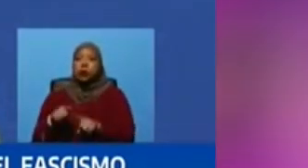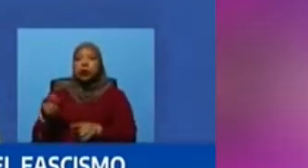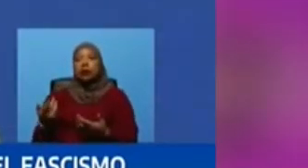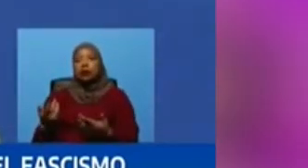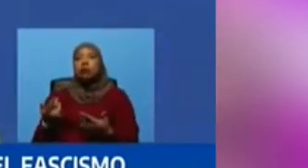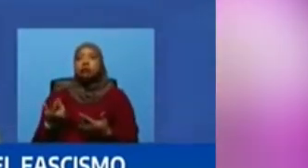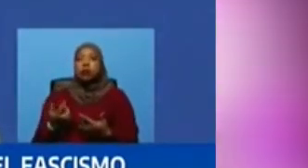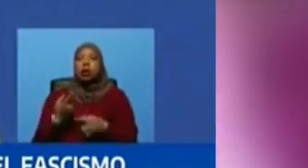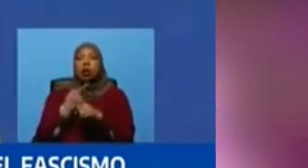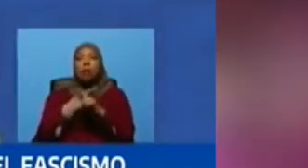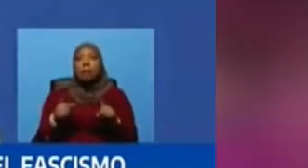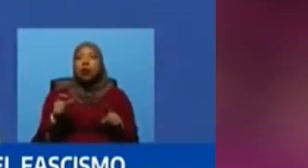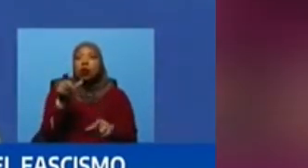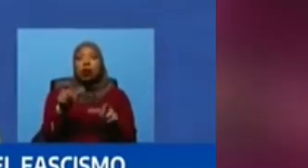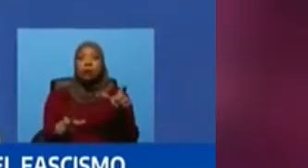Nuestro pueblo llegó a resistir